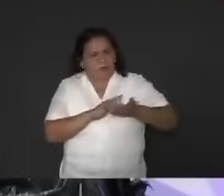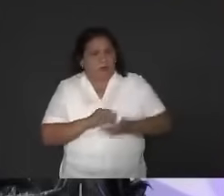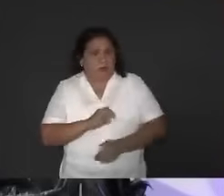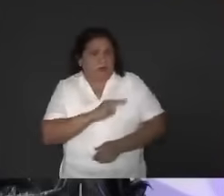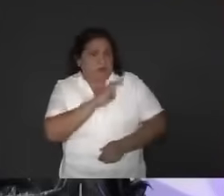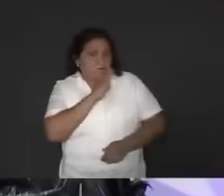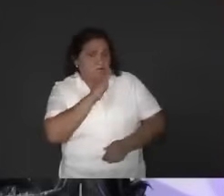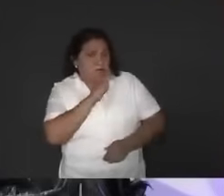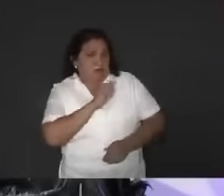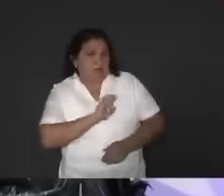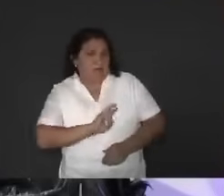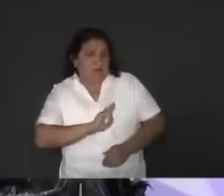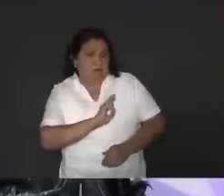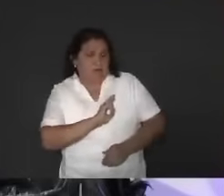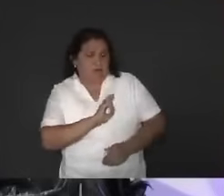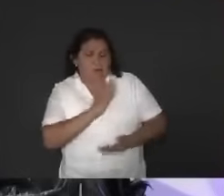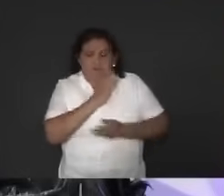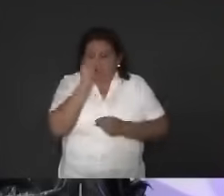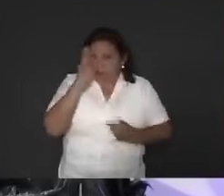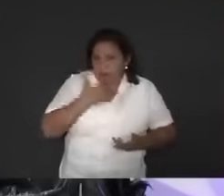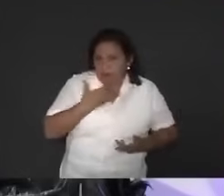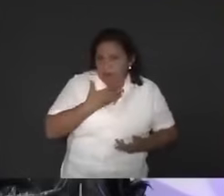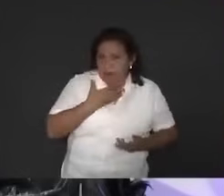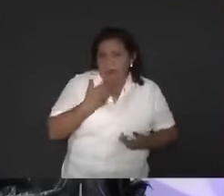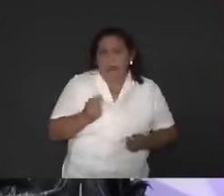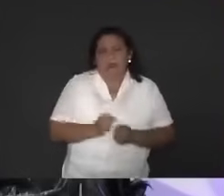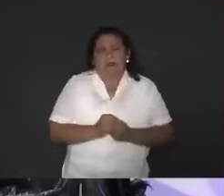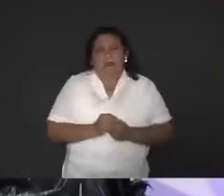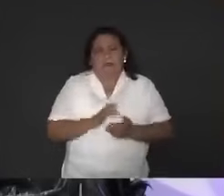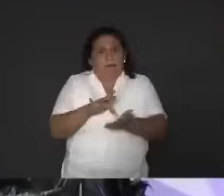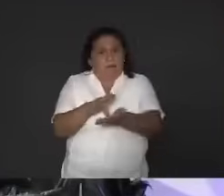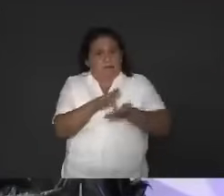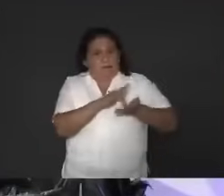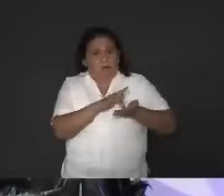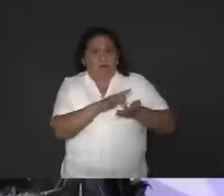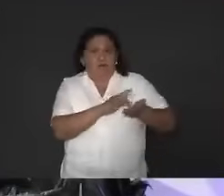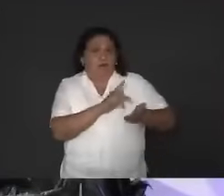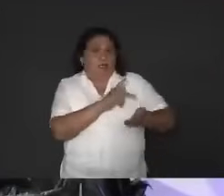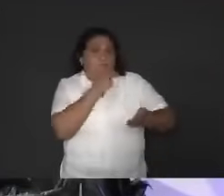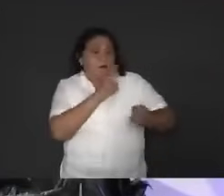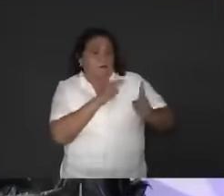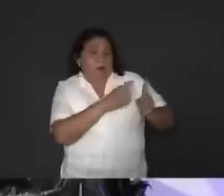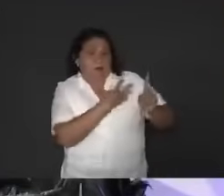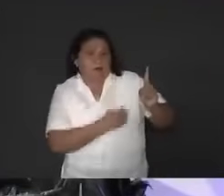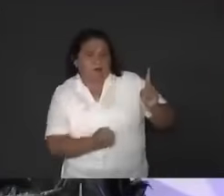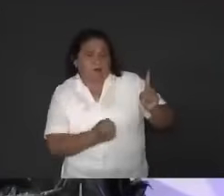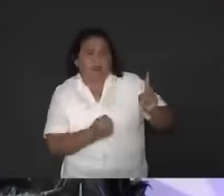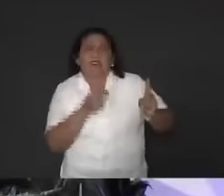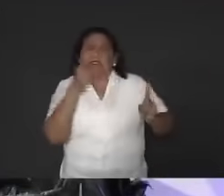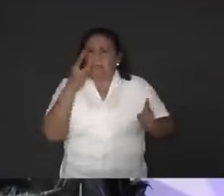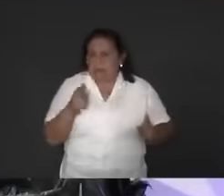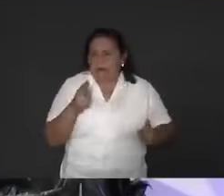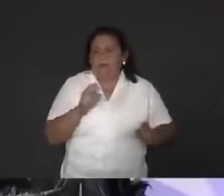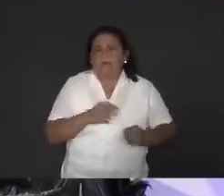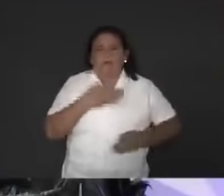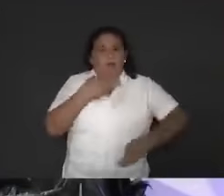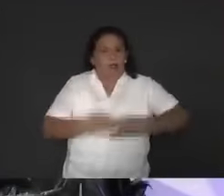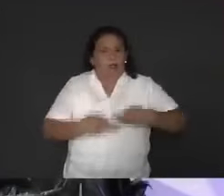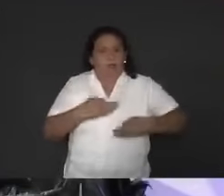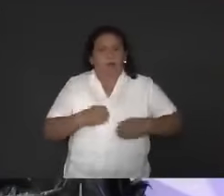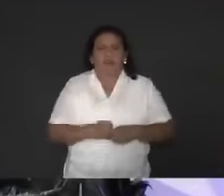solteras, jefas de familia que no tienen el apoyo del padre de sus hijos. También vamos a implementar la justicia